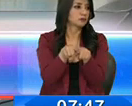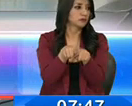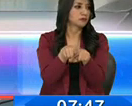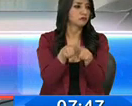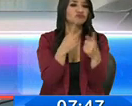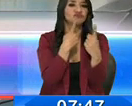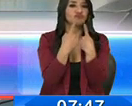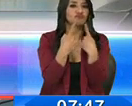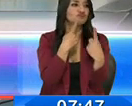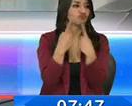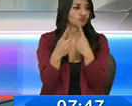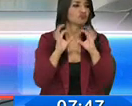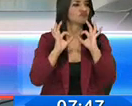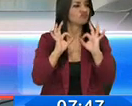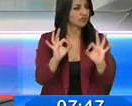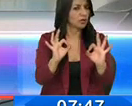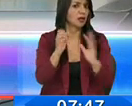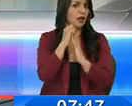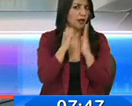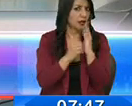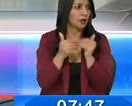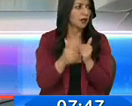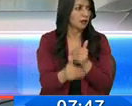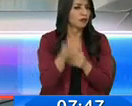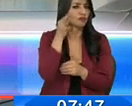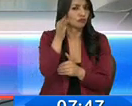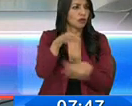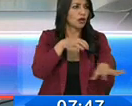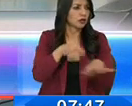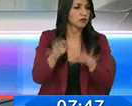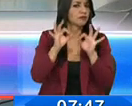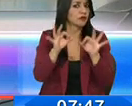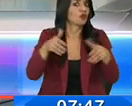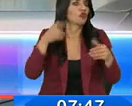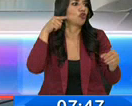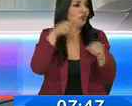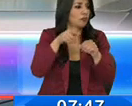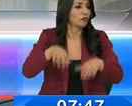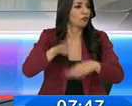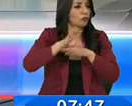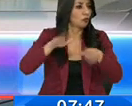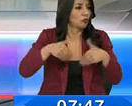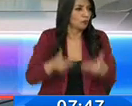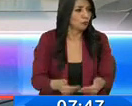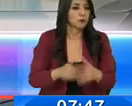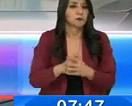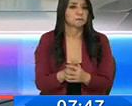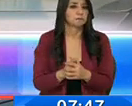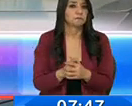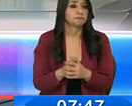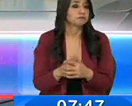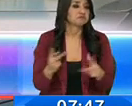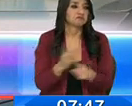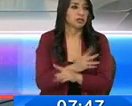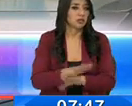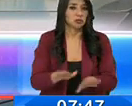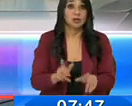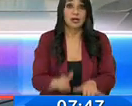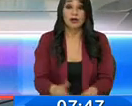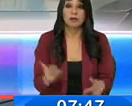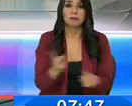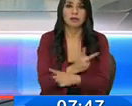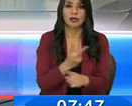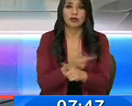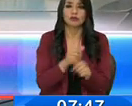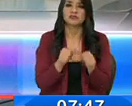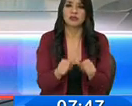diálogo para establecer una agenda mínima a largo plazo de las acciones a dónde tiene que ir el país. Yo creo que lo peor que nos pasa ahora es seguir